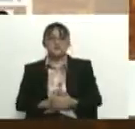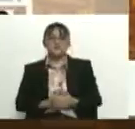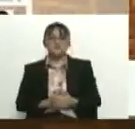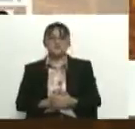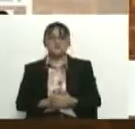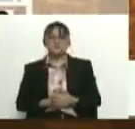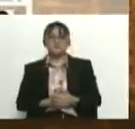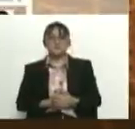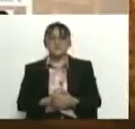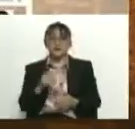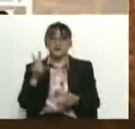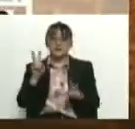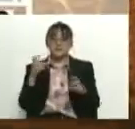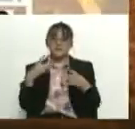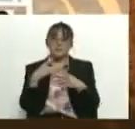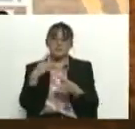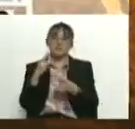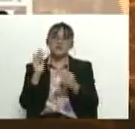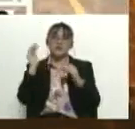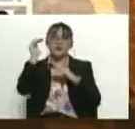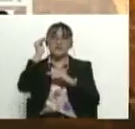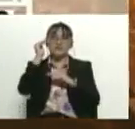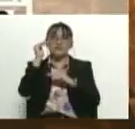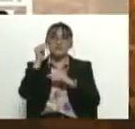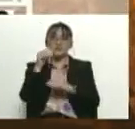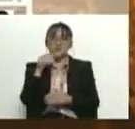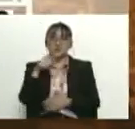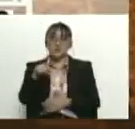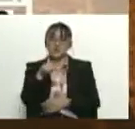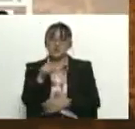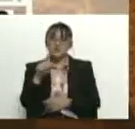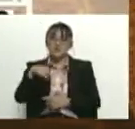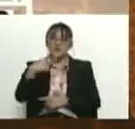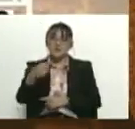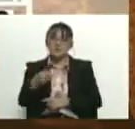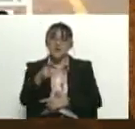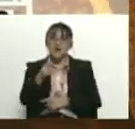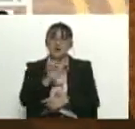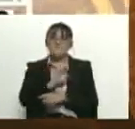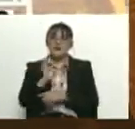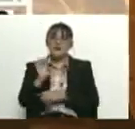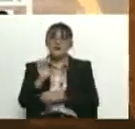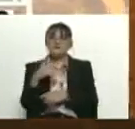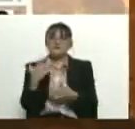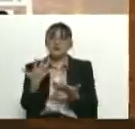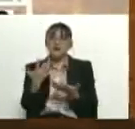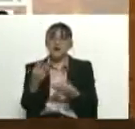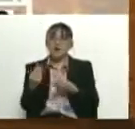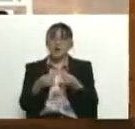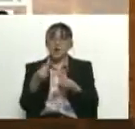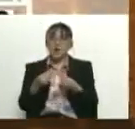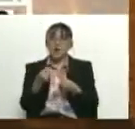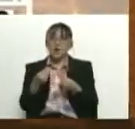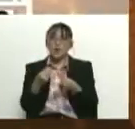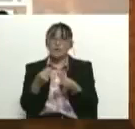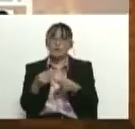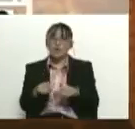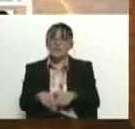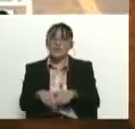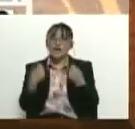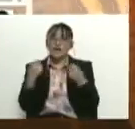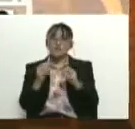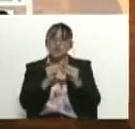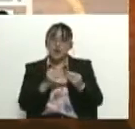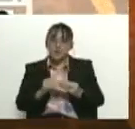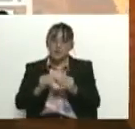gobernadores algo bien importante de la atención que usted se refiere pero después de esta emergencia De qué manera se va a resarcir el daño sobre